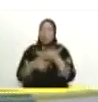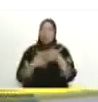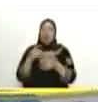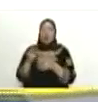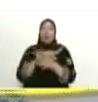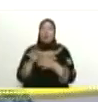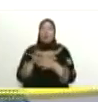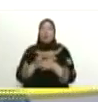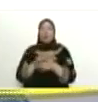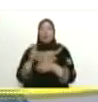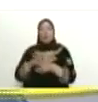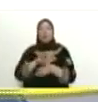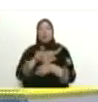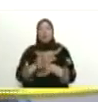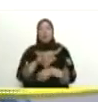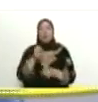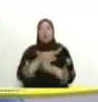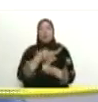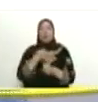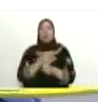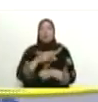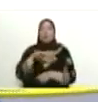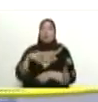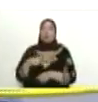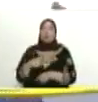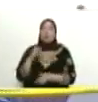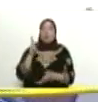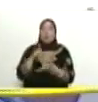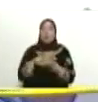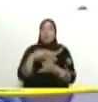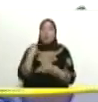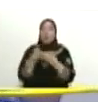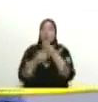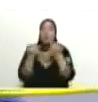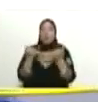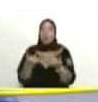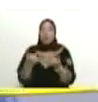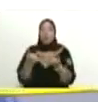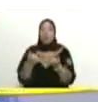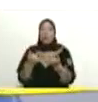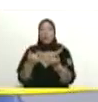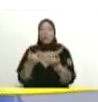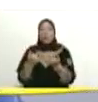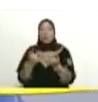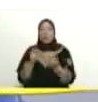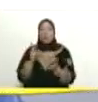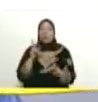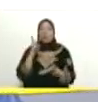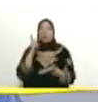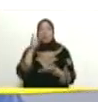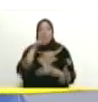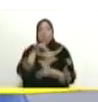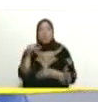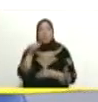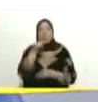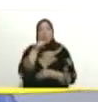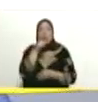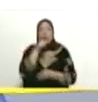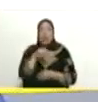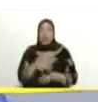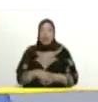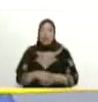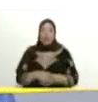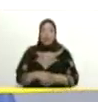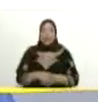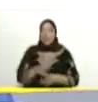funcionales, urbanizarlas, pues, ponerlas pepitas, pues, pepitas, como decía en San Antonio del Táchira el lunes, ¿no vieron